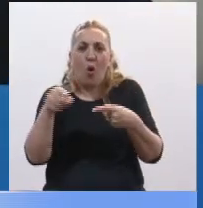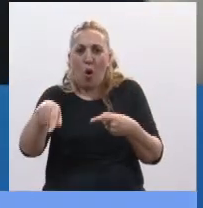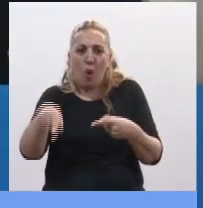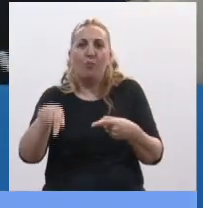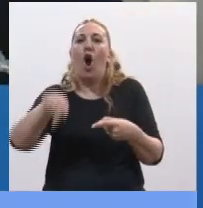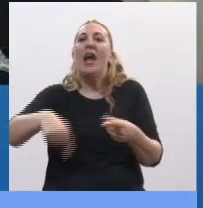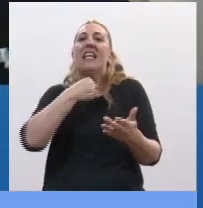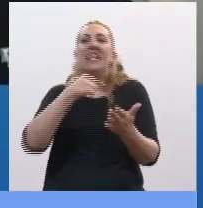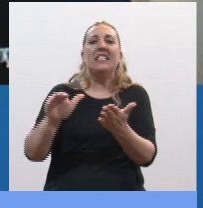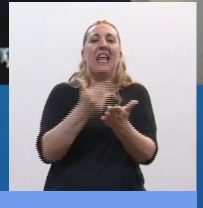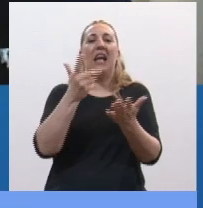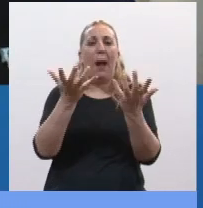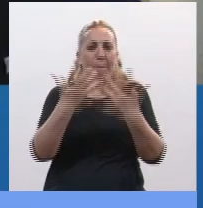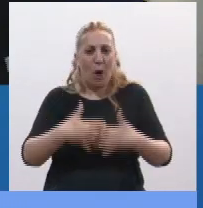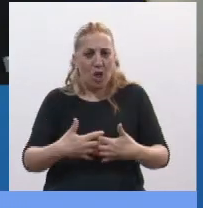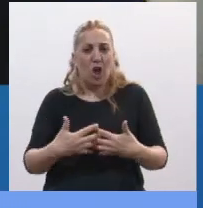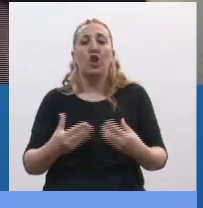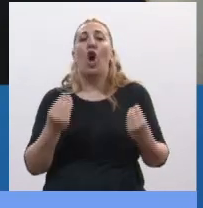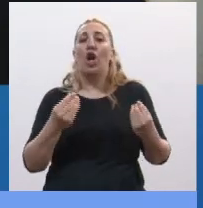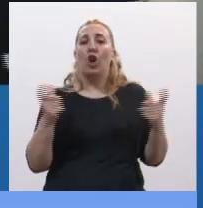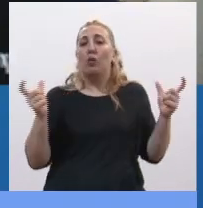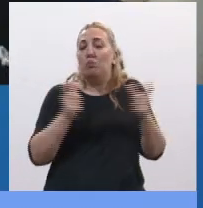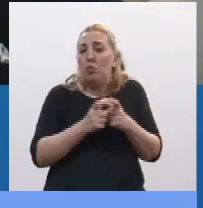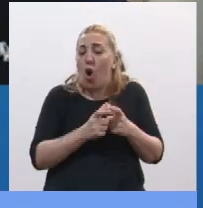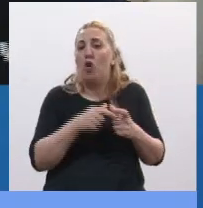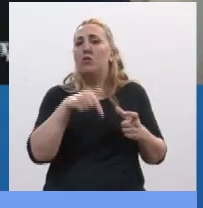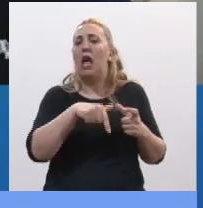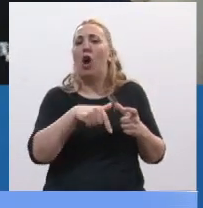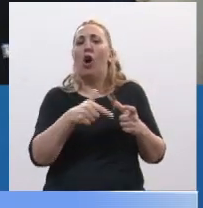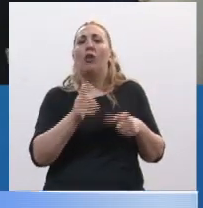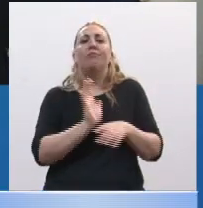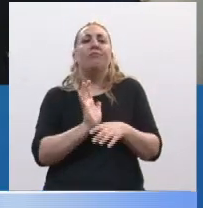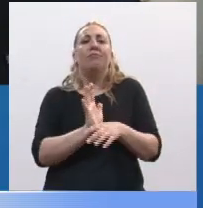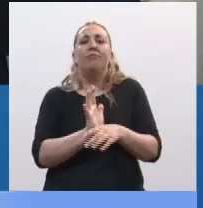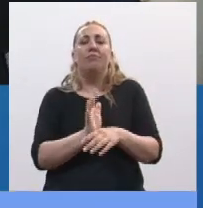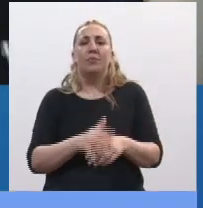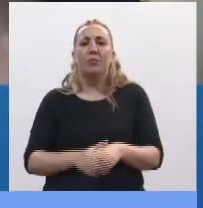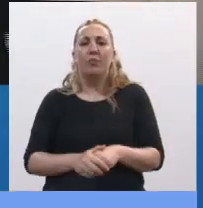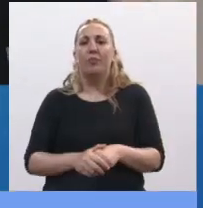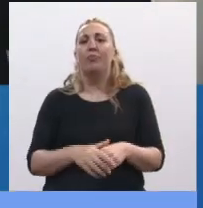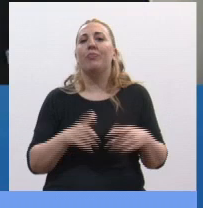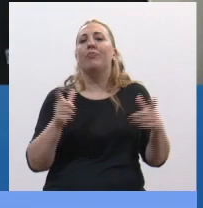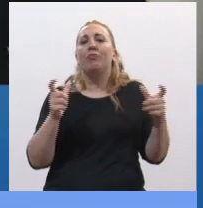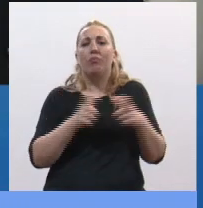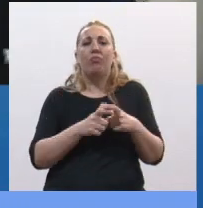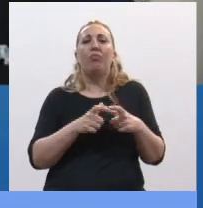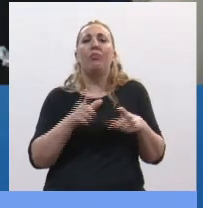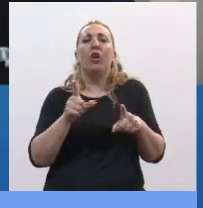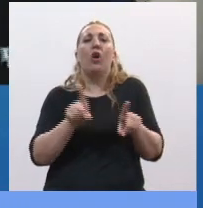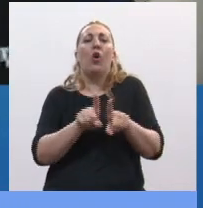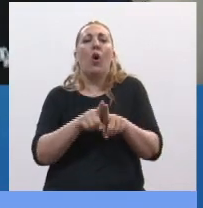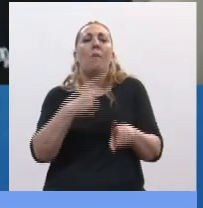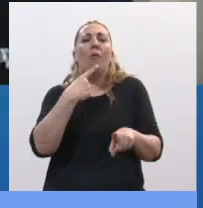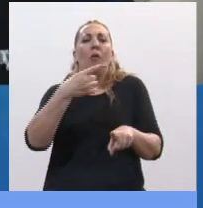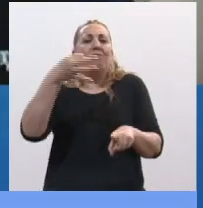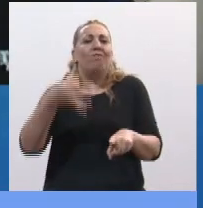y que retiran hoy el proyecto, era un consejo amañado, Era la Comisión Beraldi, como